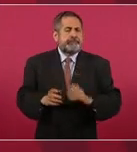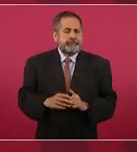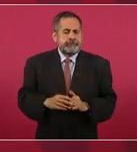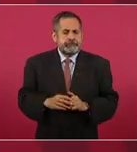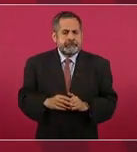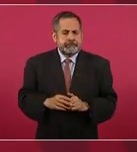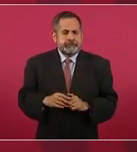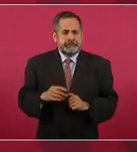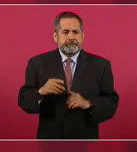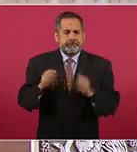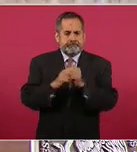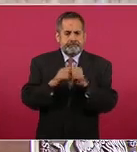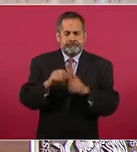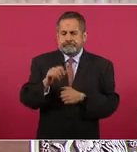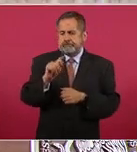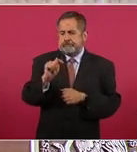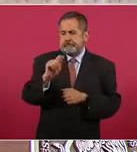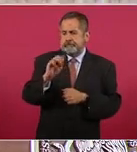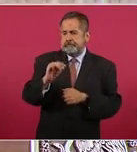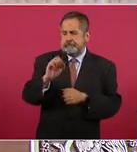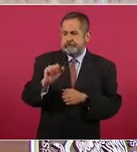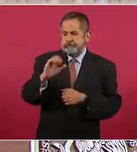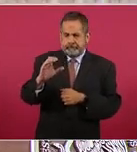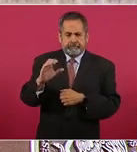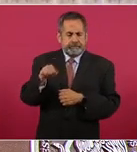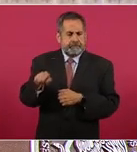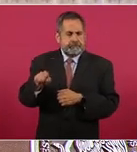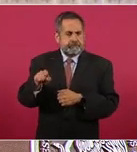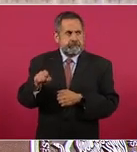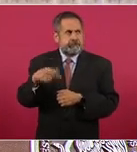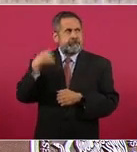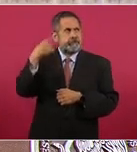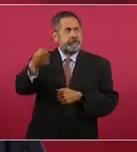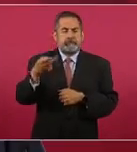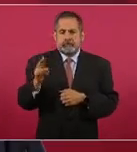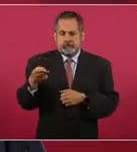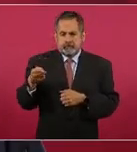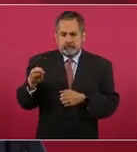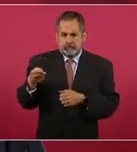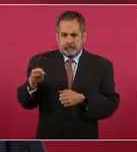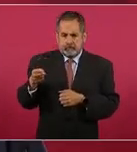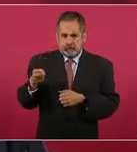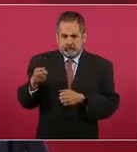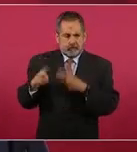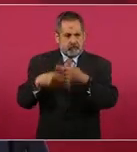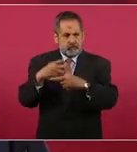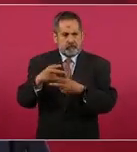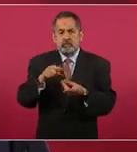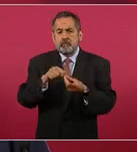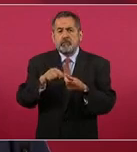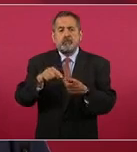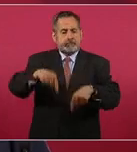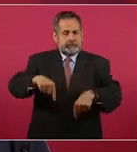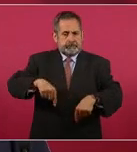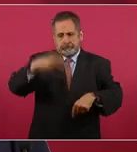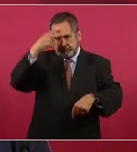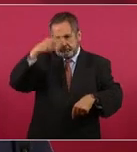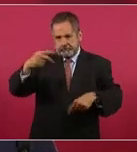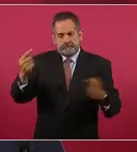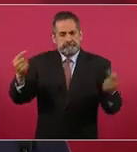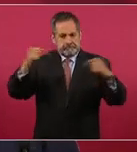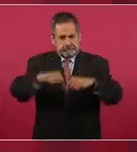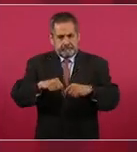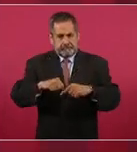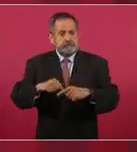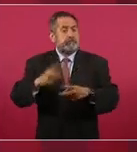del acuerdo comercial, del tratado, en noviembre en México. Viene el